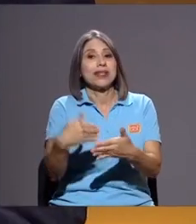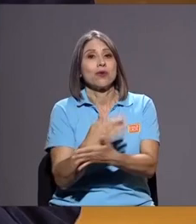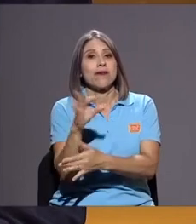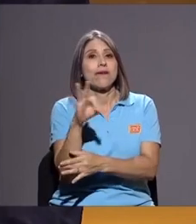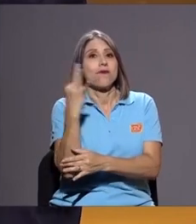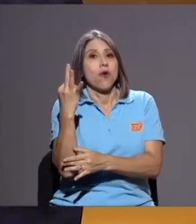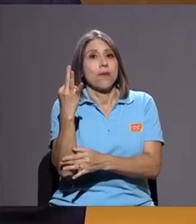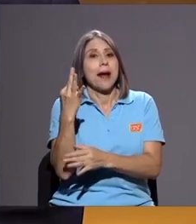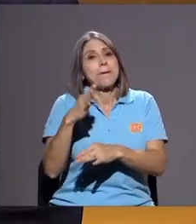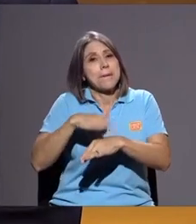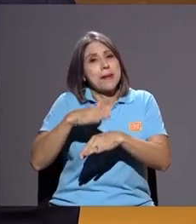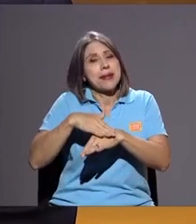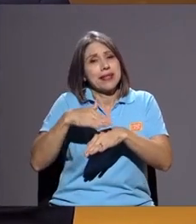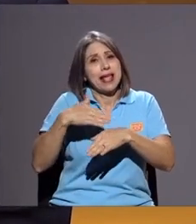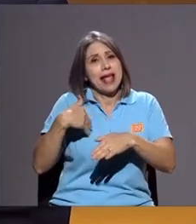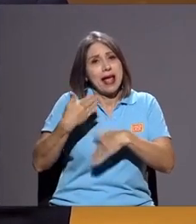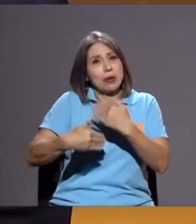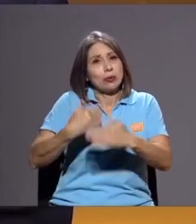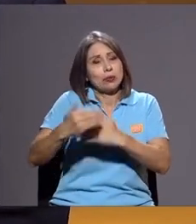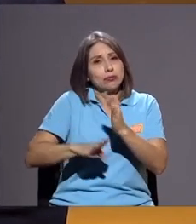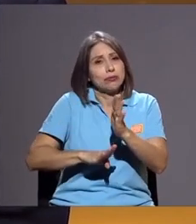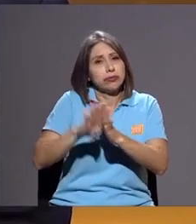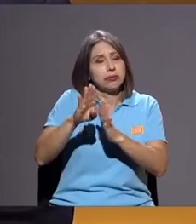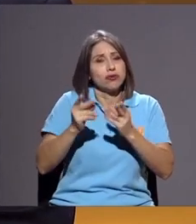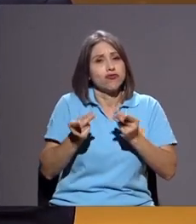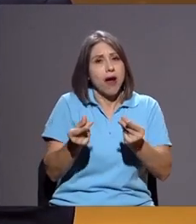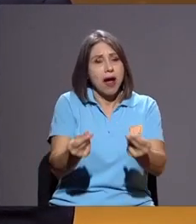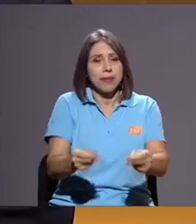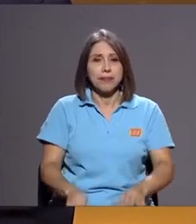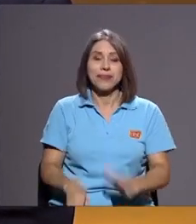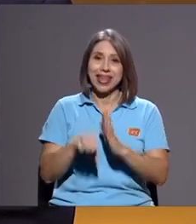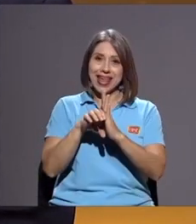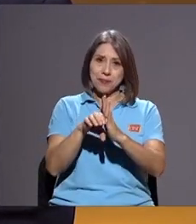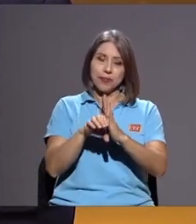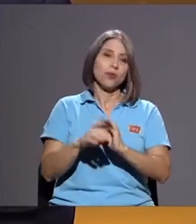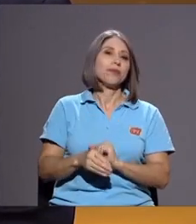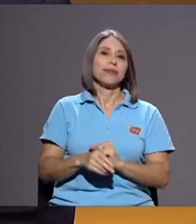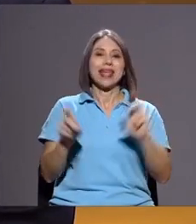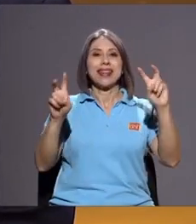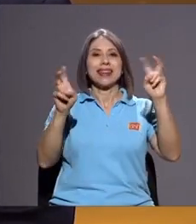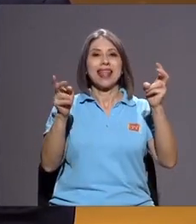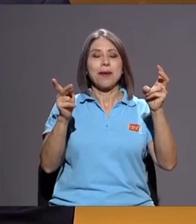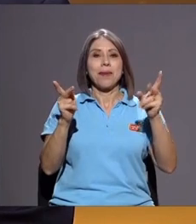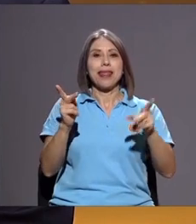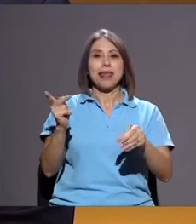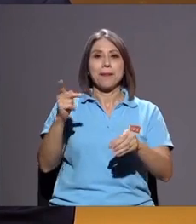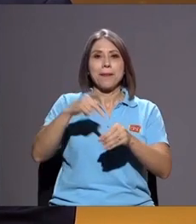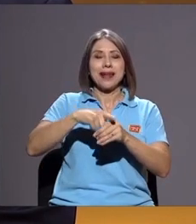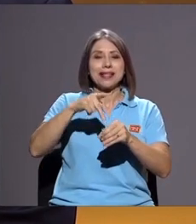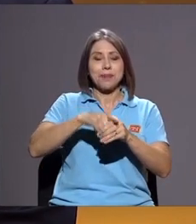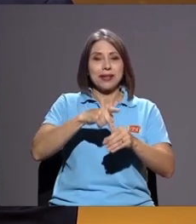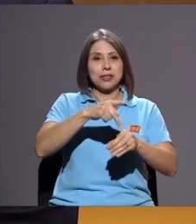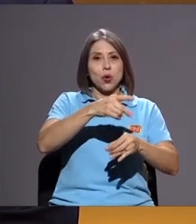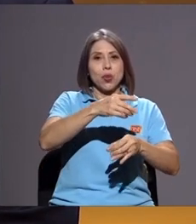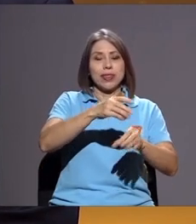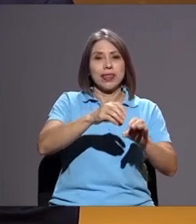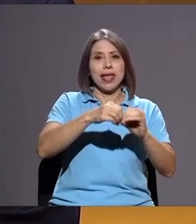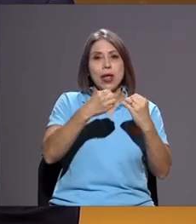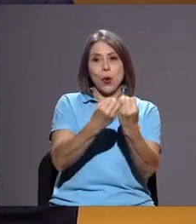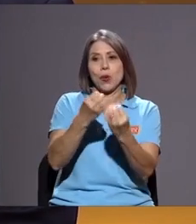permita avanzar más rápidamente por ejemplo en tema de participación del estado en